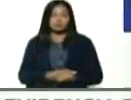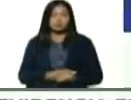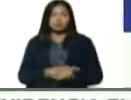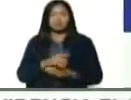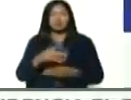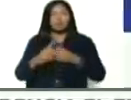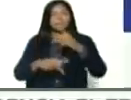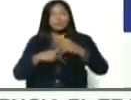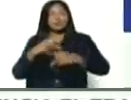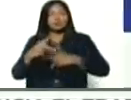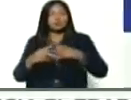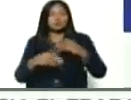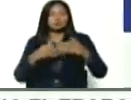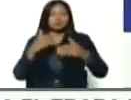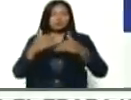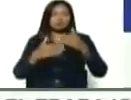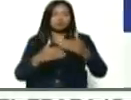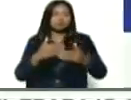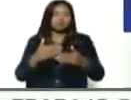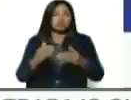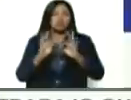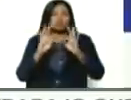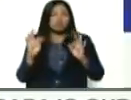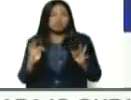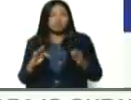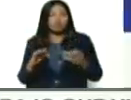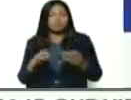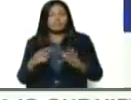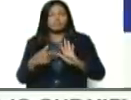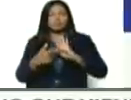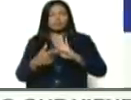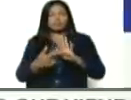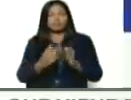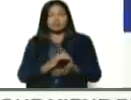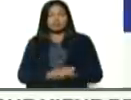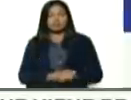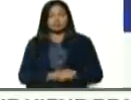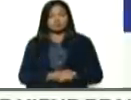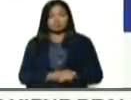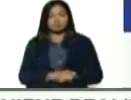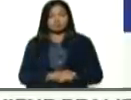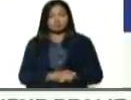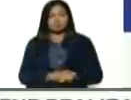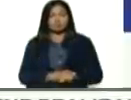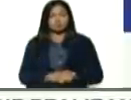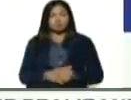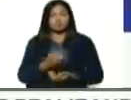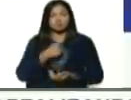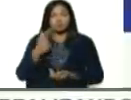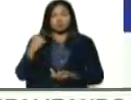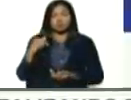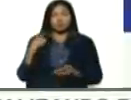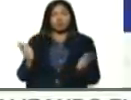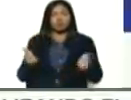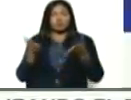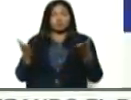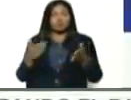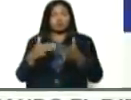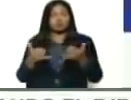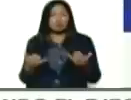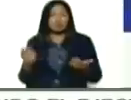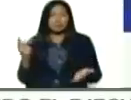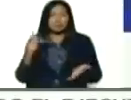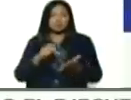un proceso que va a ser modélico que va a ser ejemplar yo tengo una gran motivación de